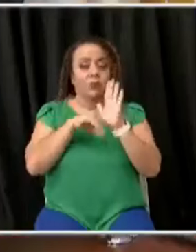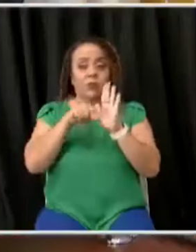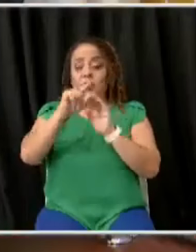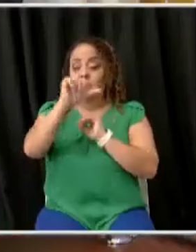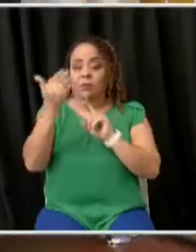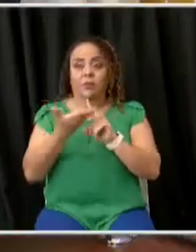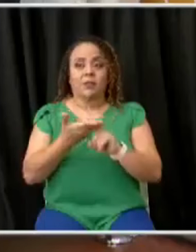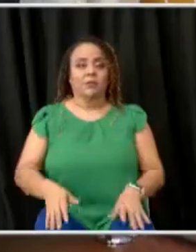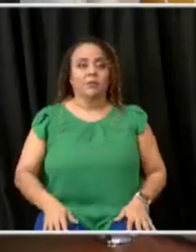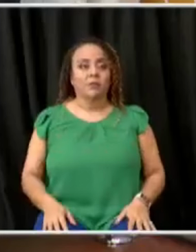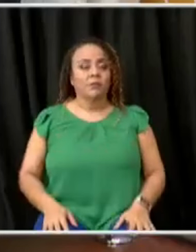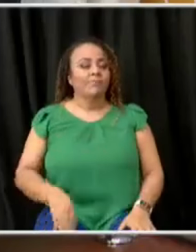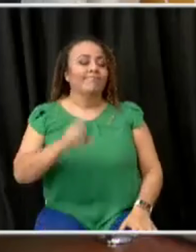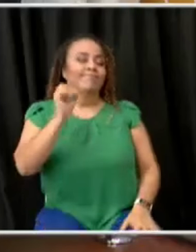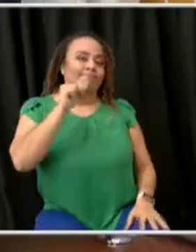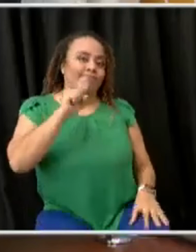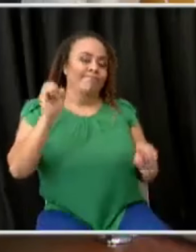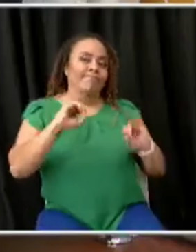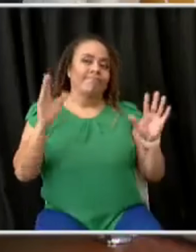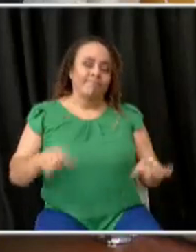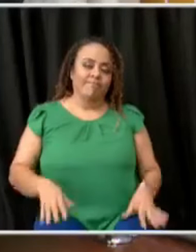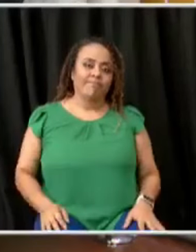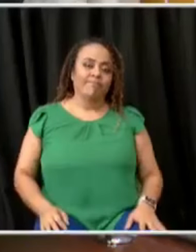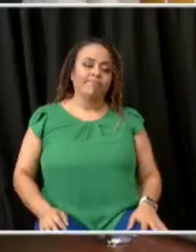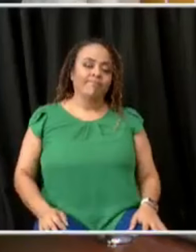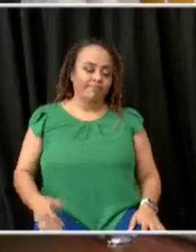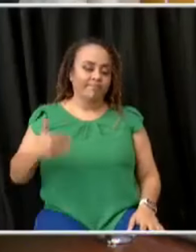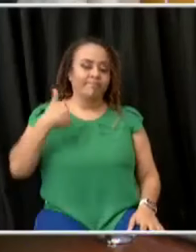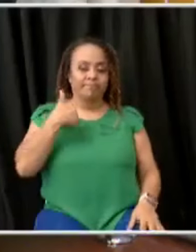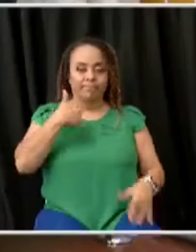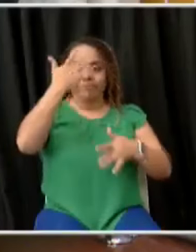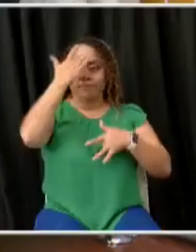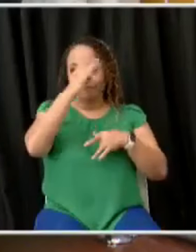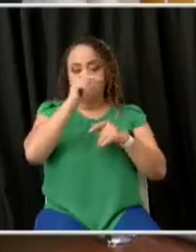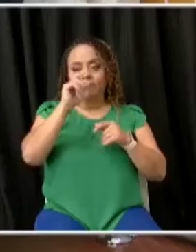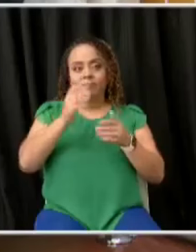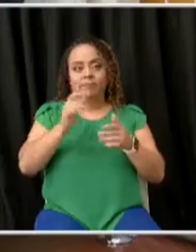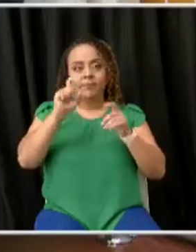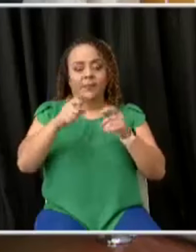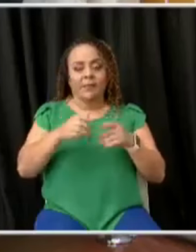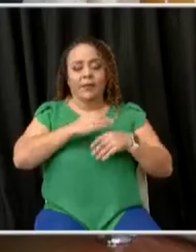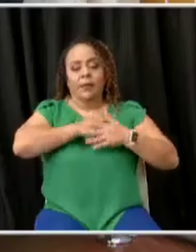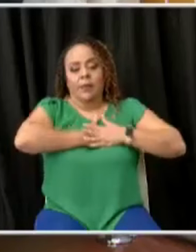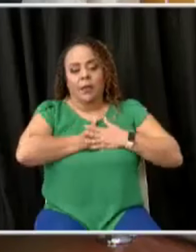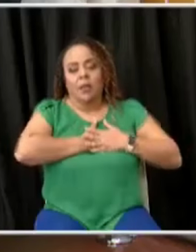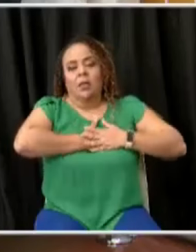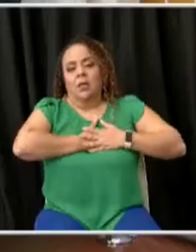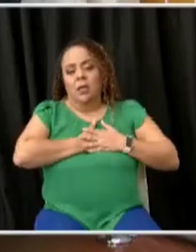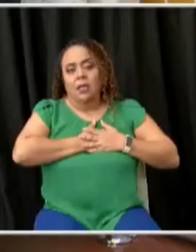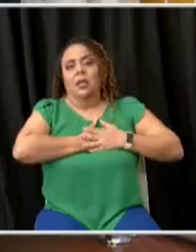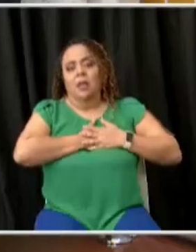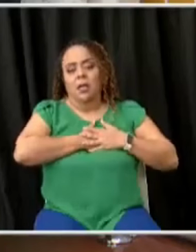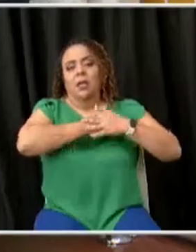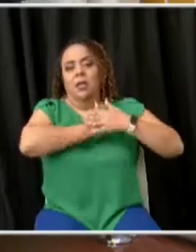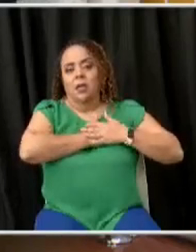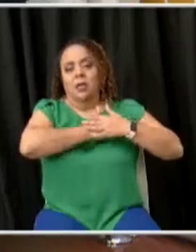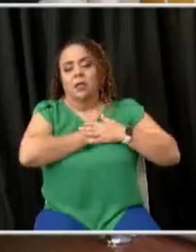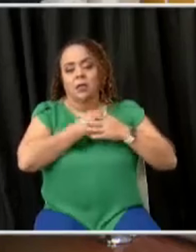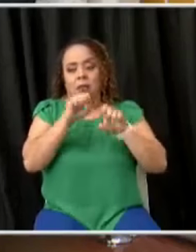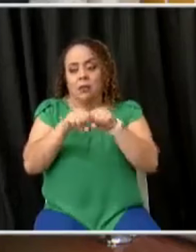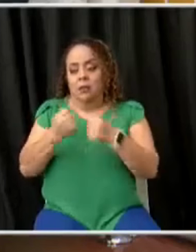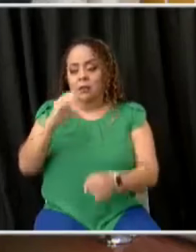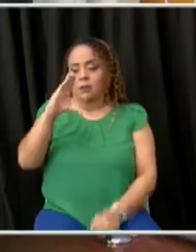afectación. Sí, pues sí, es lo mismo cuando uno tiene un paciente en paro y le tiene que dar masaje cardíaco y le quiebra una costilla. Y